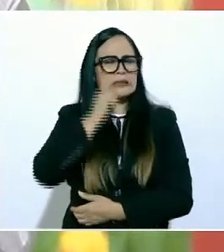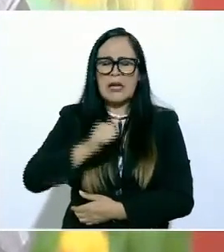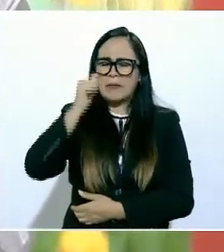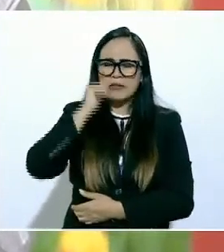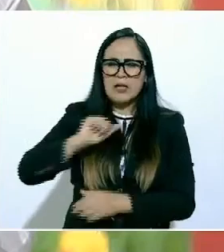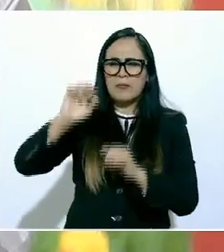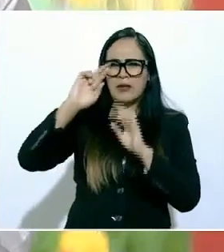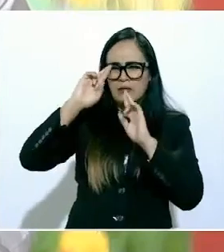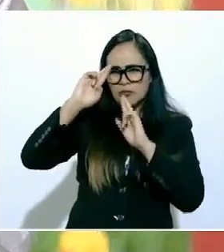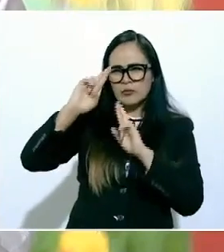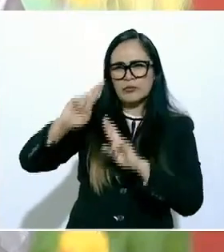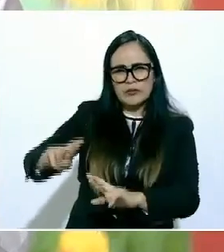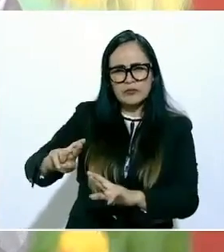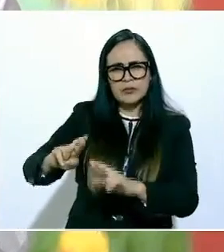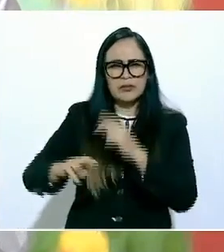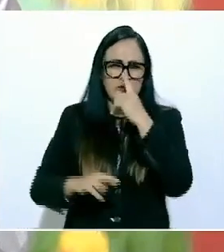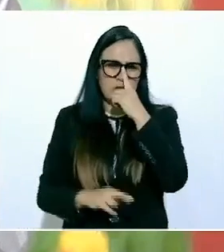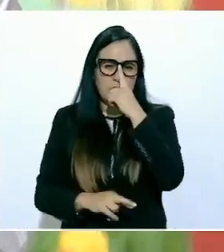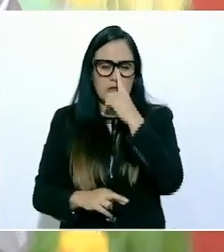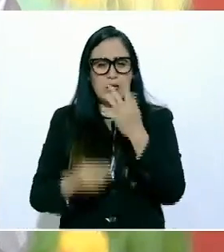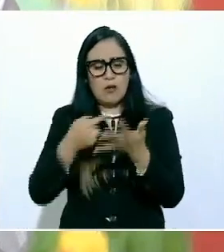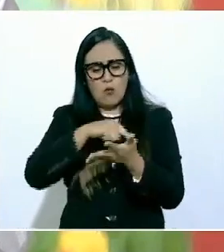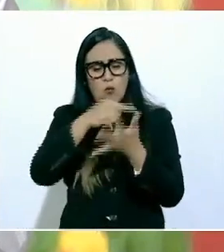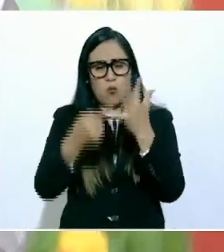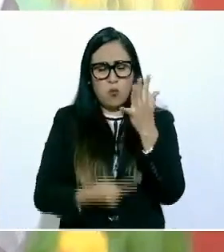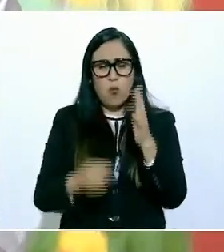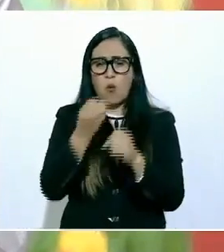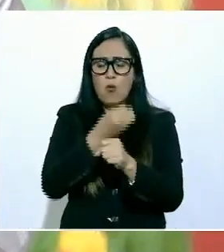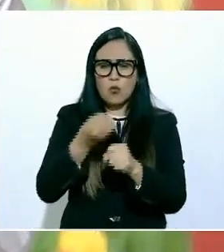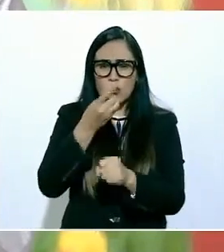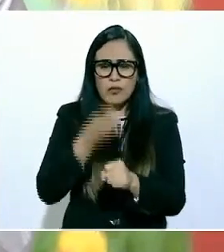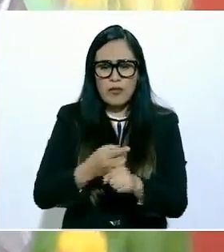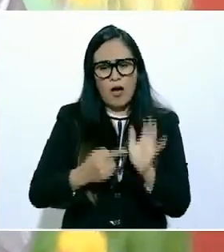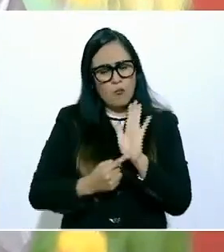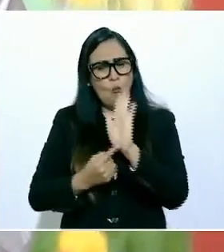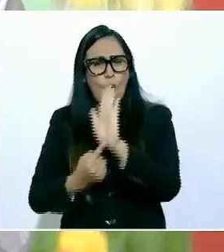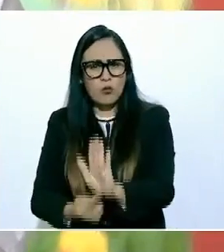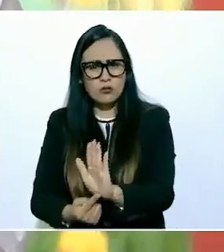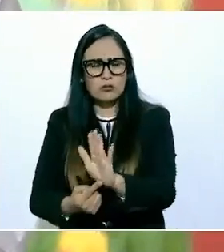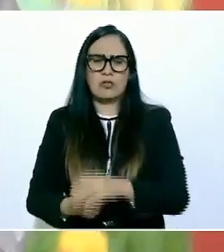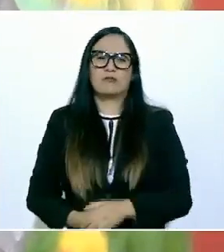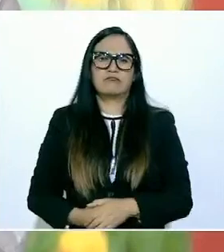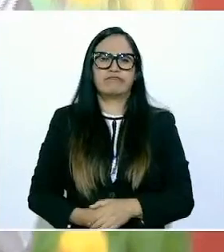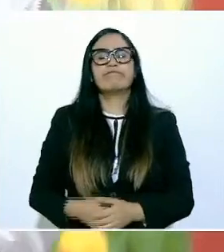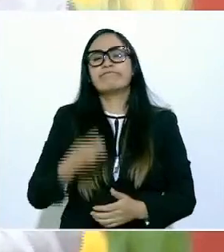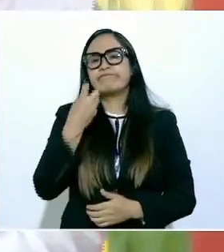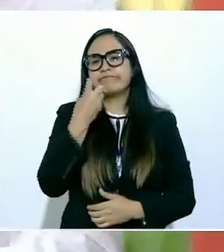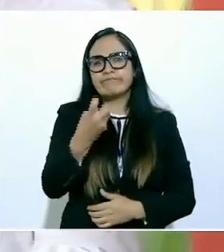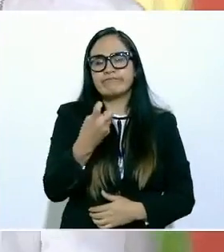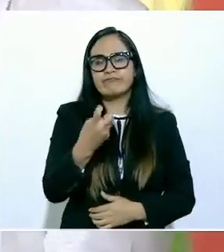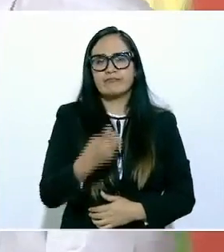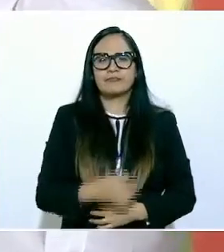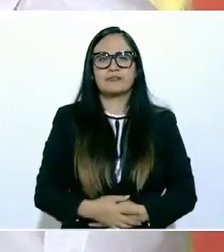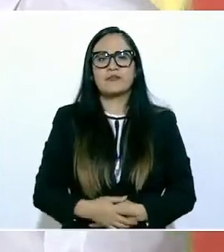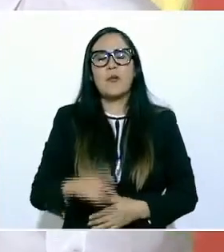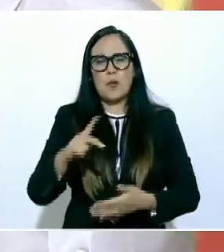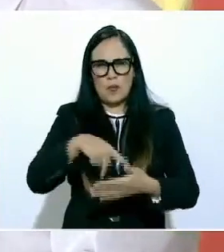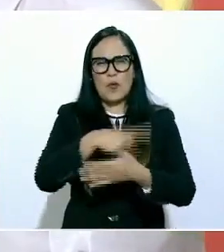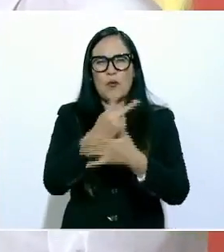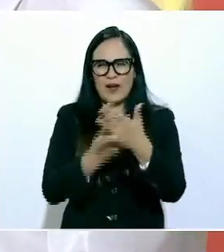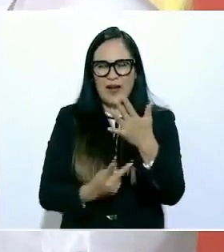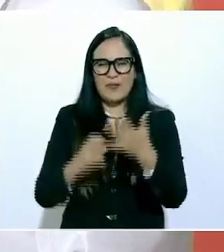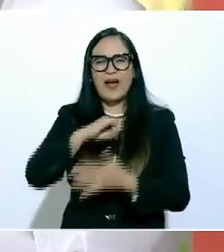respetar y les vamos a dar opciones y oportunidades como las que significa este